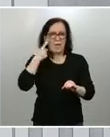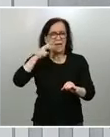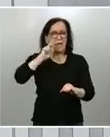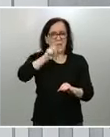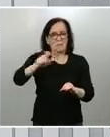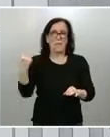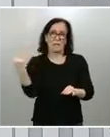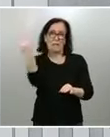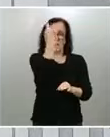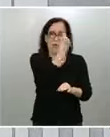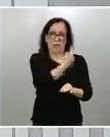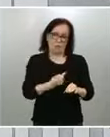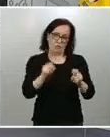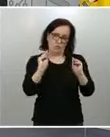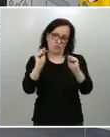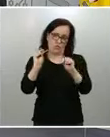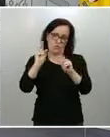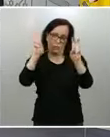respectivos